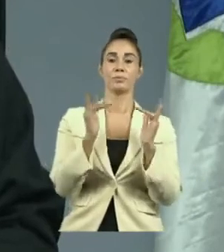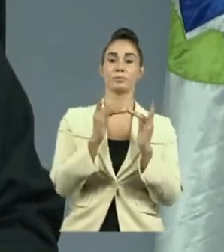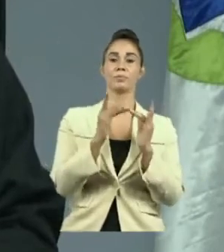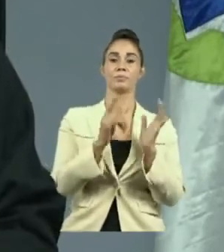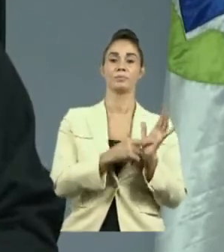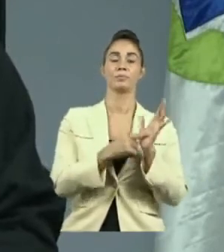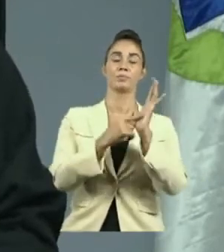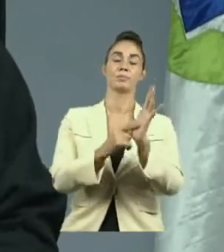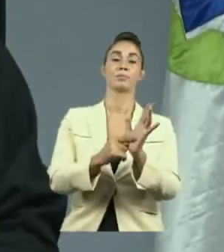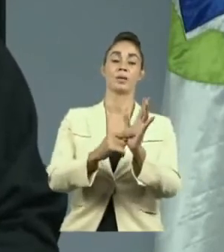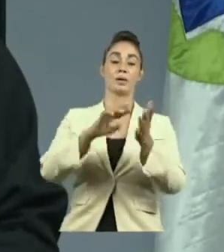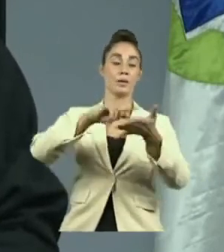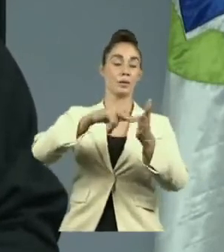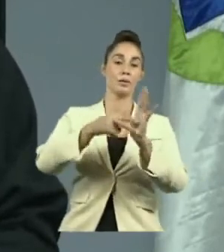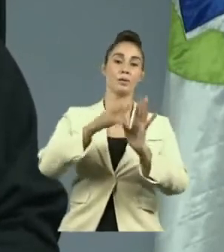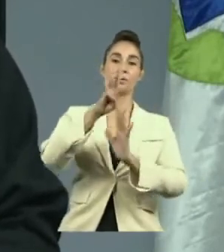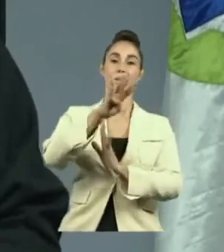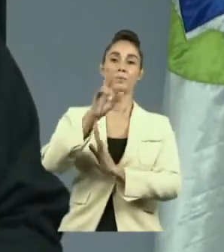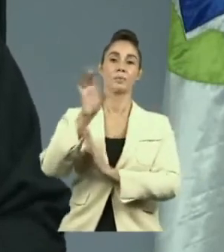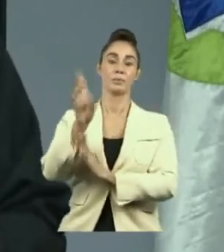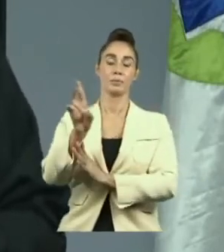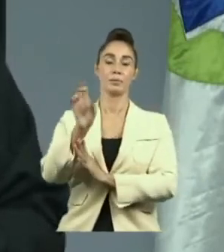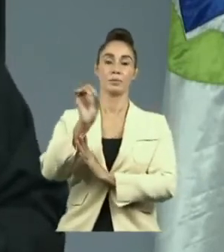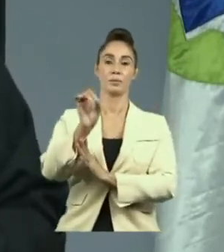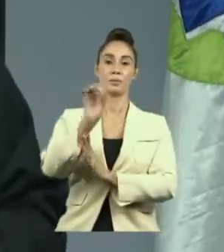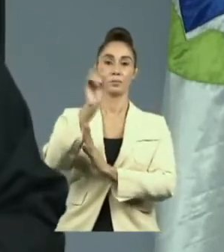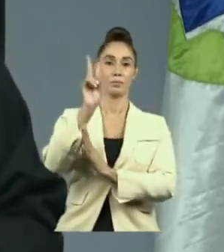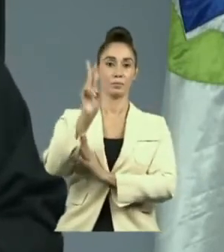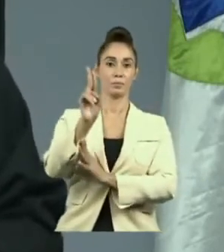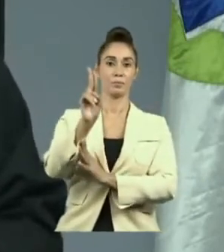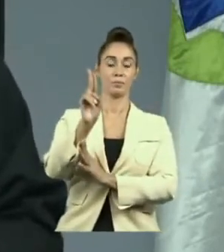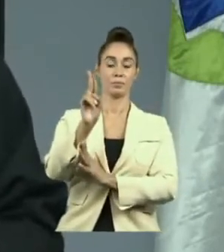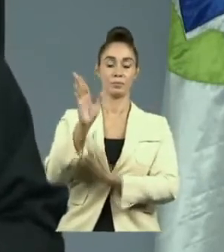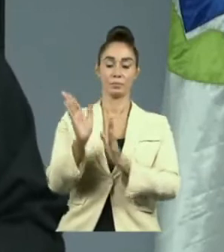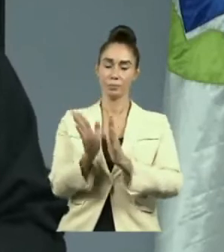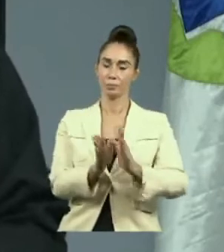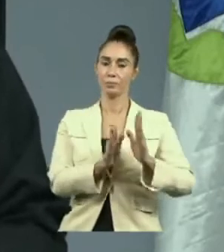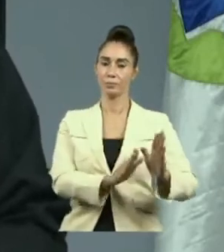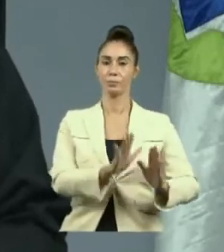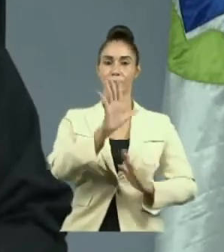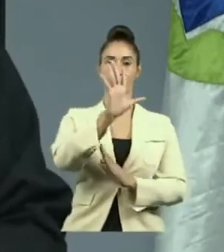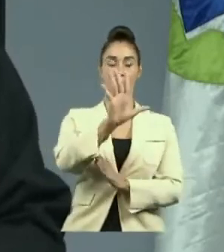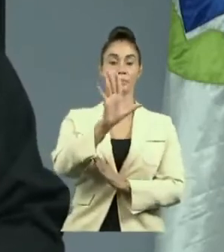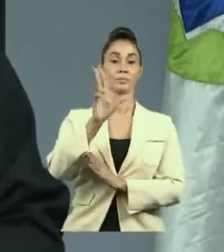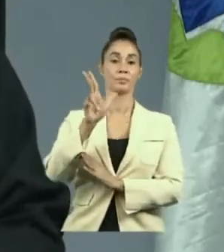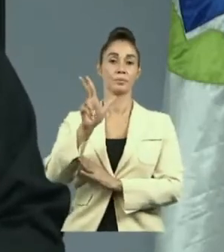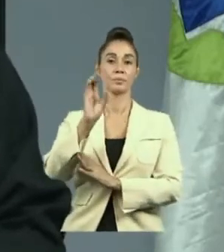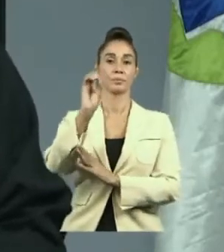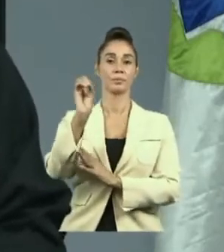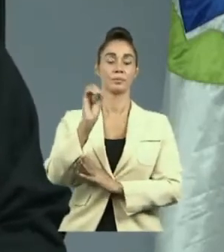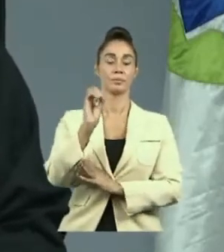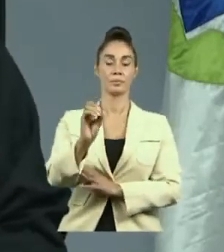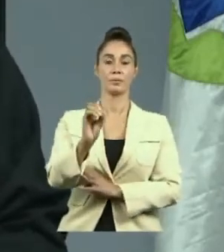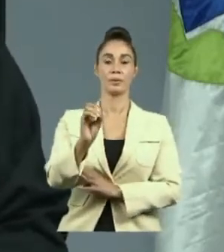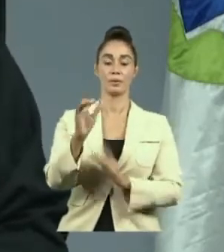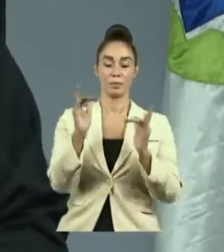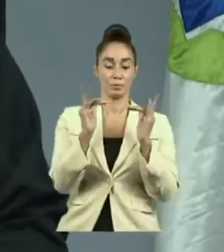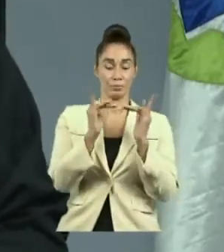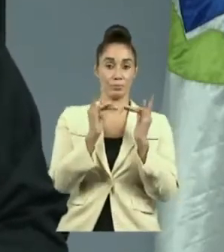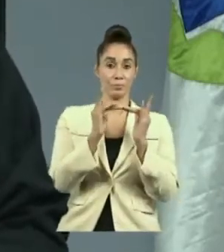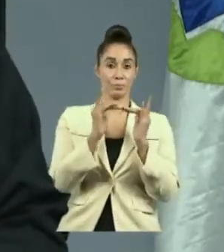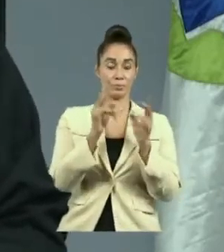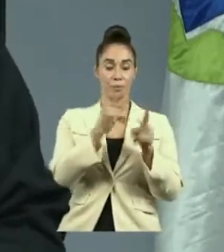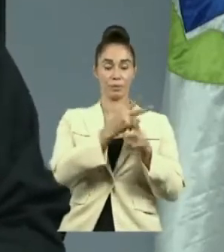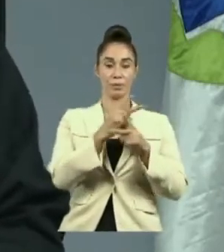representan el 47.2 de manera que queda un remanente de 53 por ciento de camas de uso y